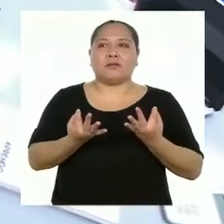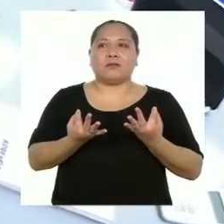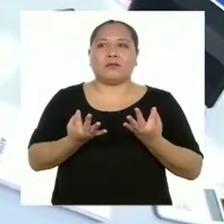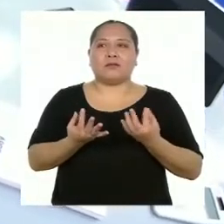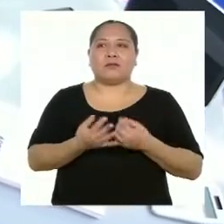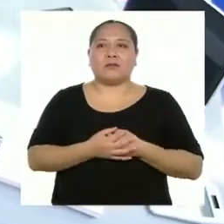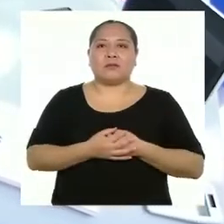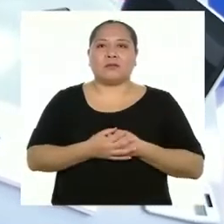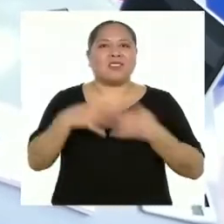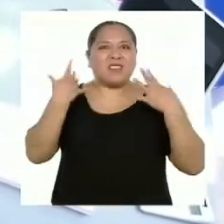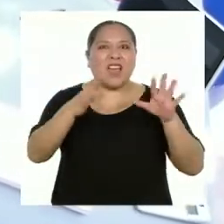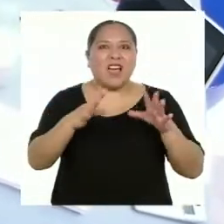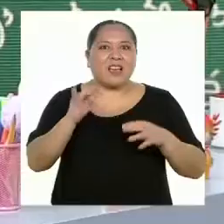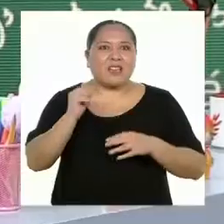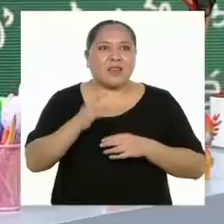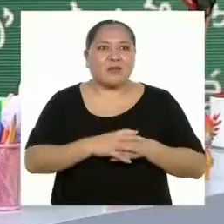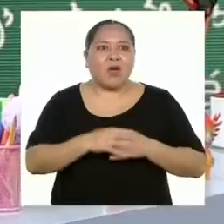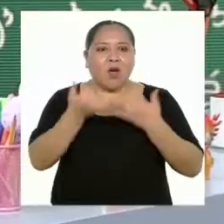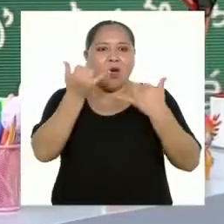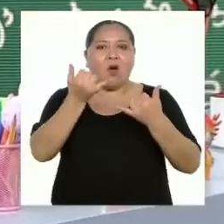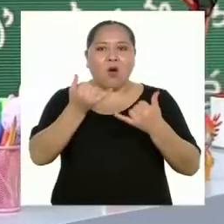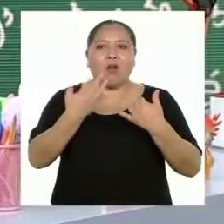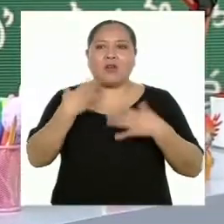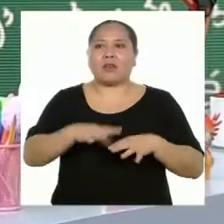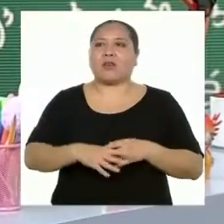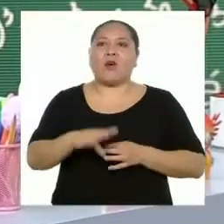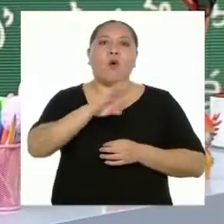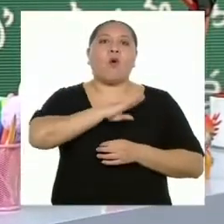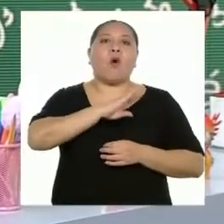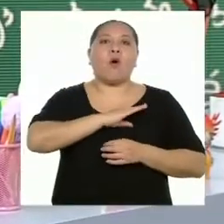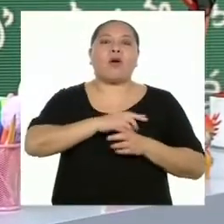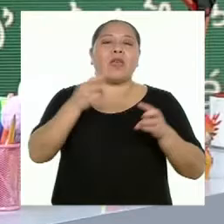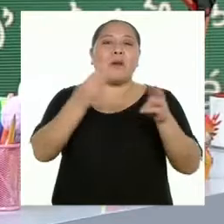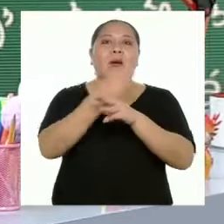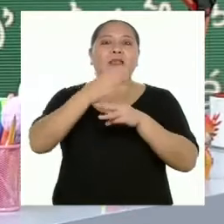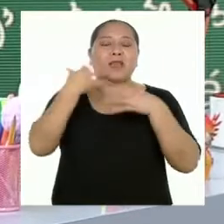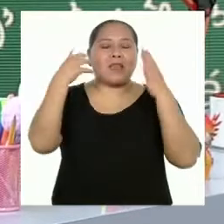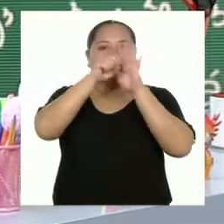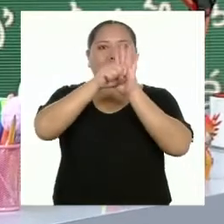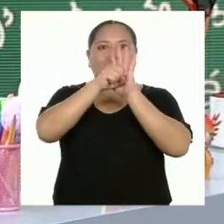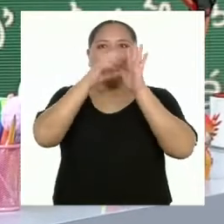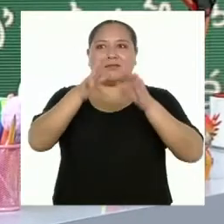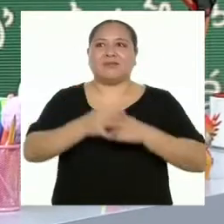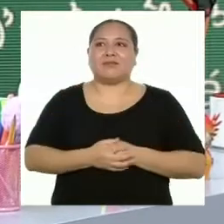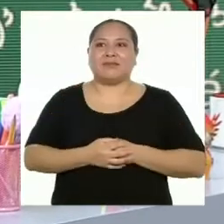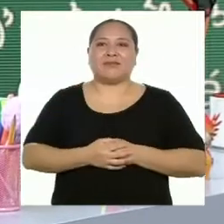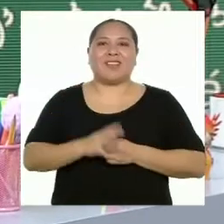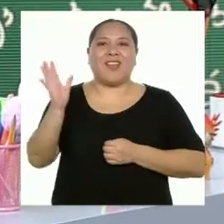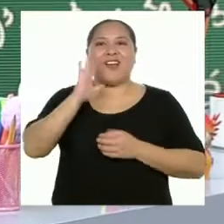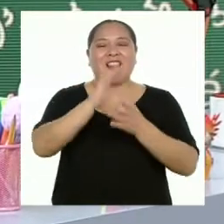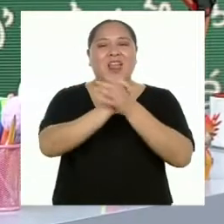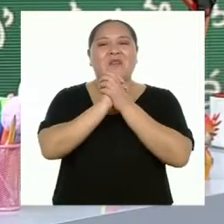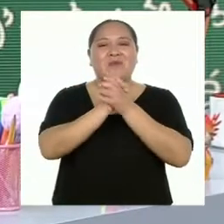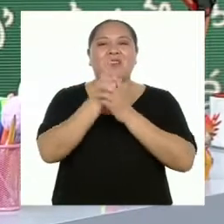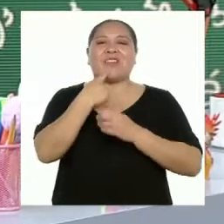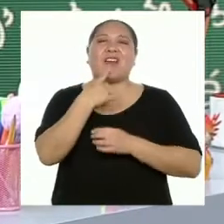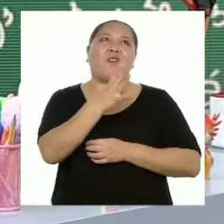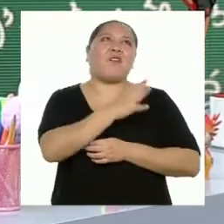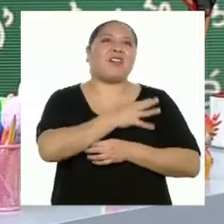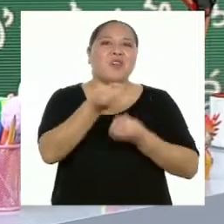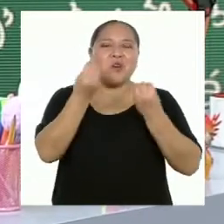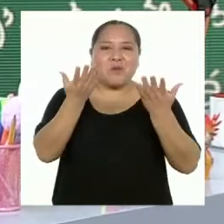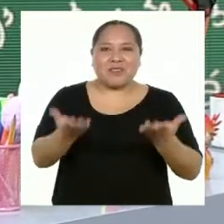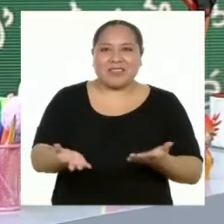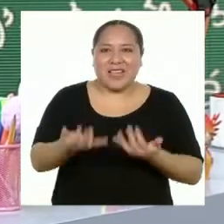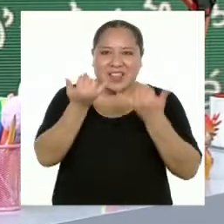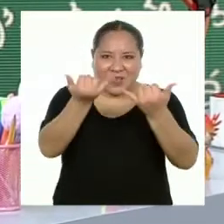Jeremí, ya estamos al aire. Hoy nos toca jueves de mate. ¡Grabando! Hola amigos y amigas de cuarto grado. ¿Cómo están